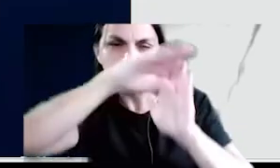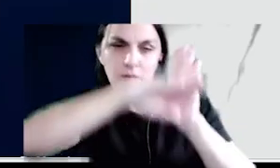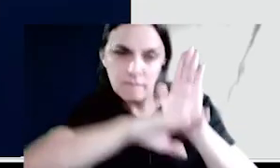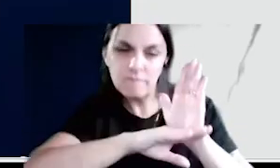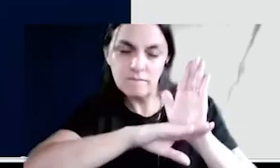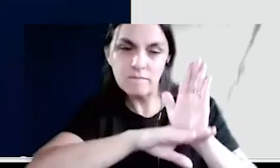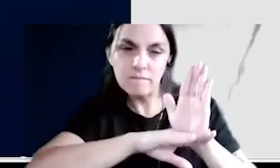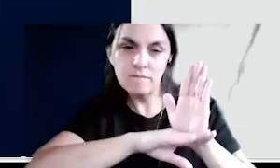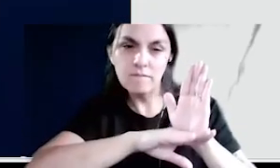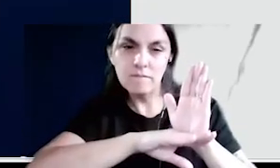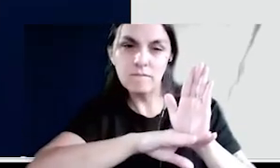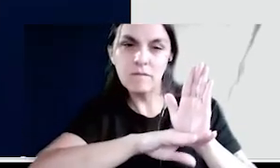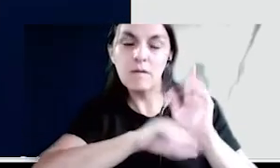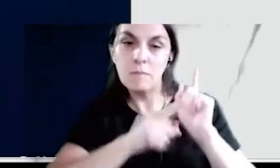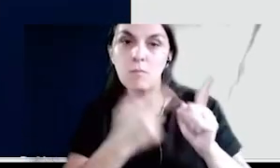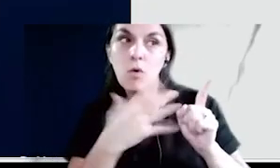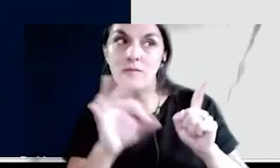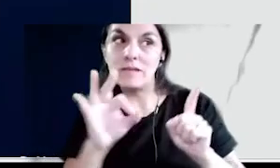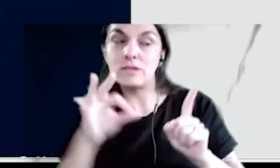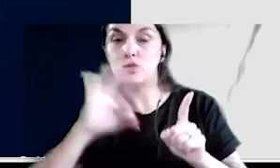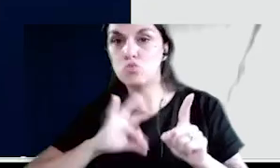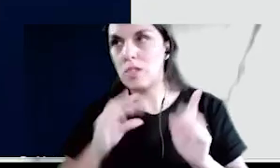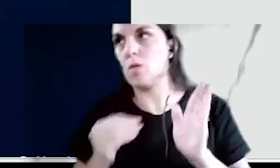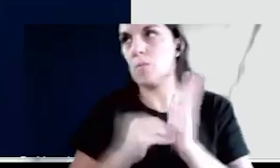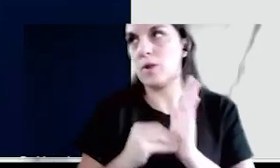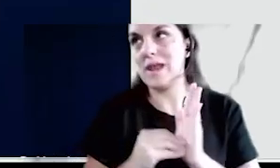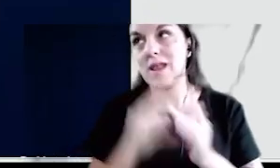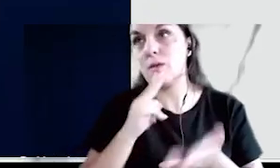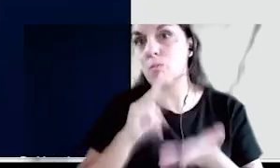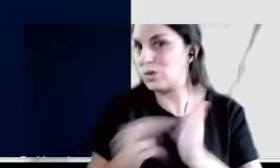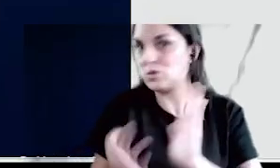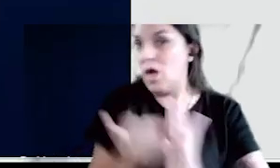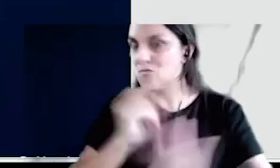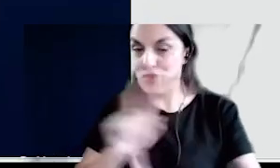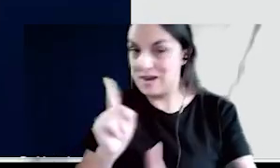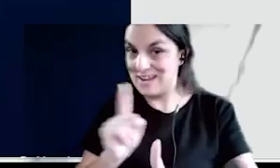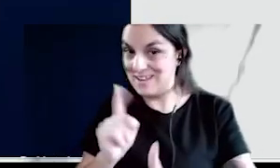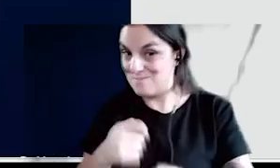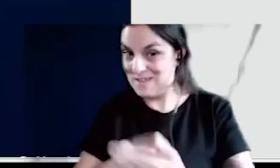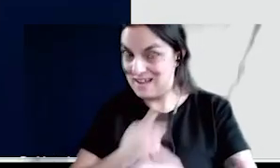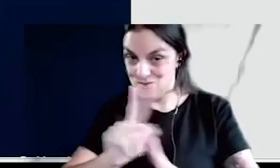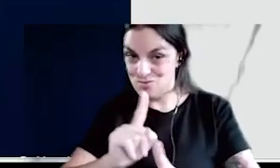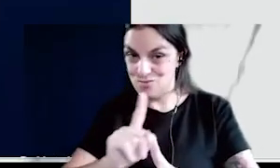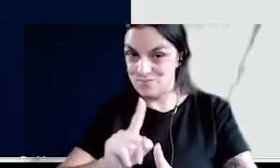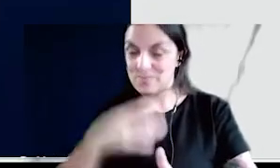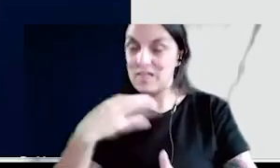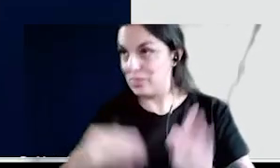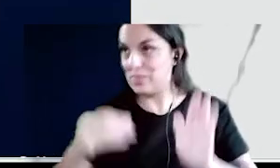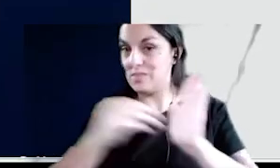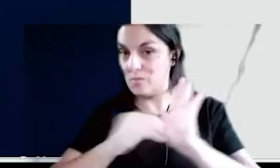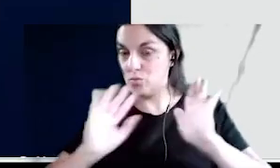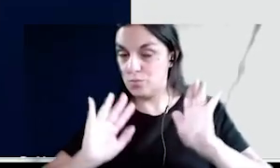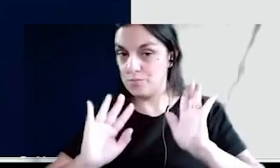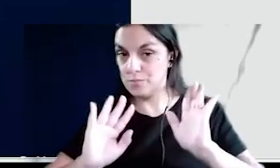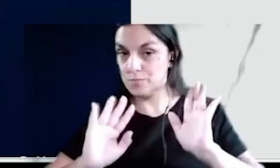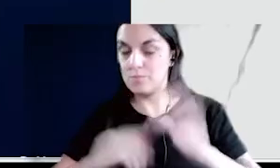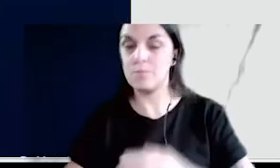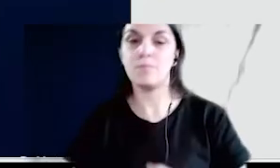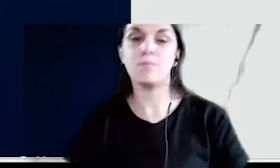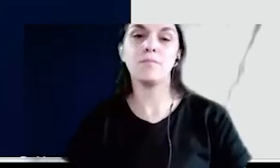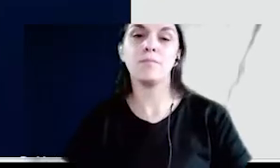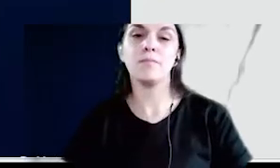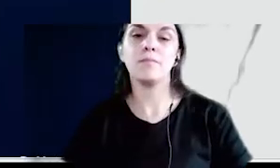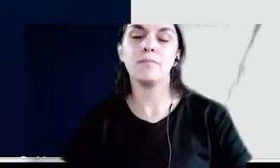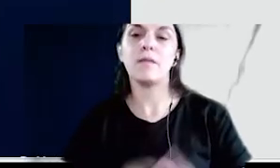de 20 sueldos están exentos del impuesto, pero tienen que poner las vacaciones no